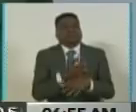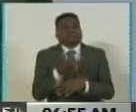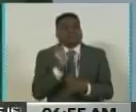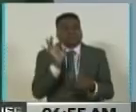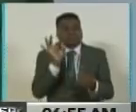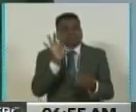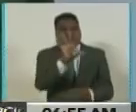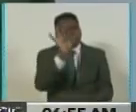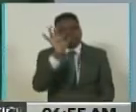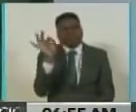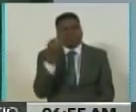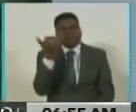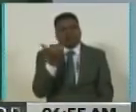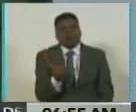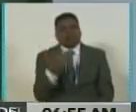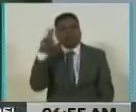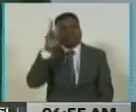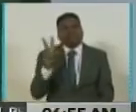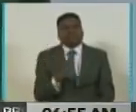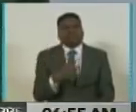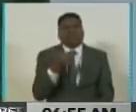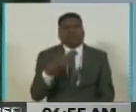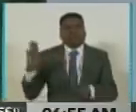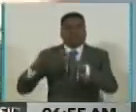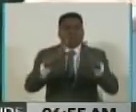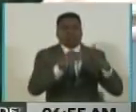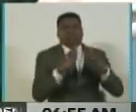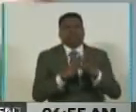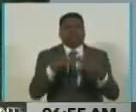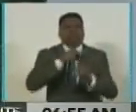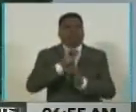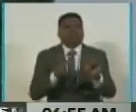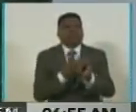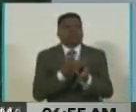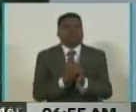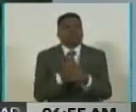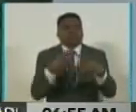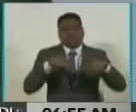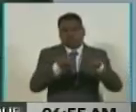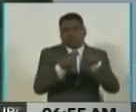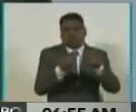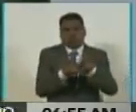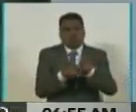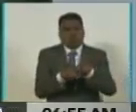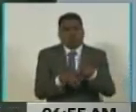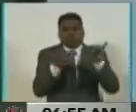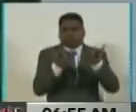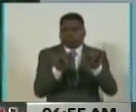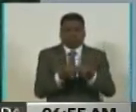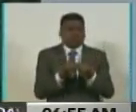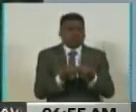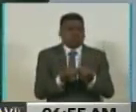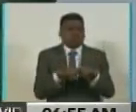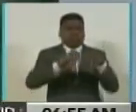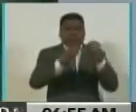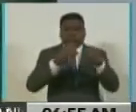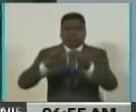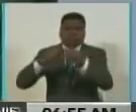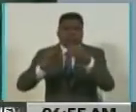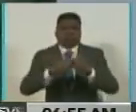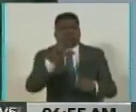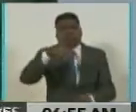en países, como está sucediendo en Venezuela. La comunidad internacional está igualmente fracturada como está fracturado el país. Hay en países